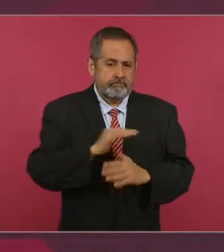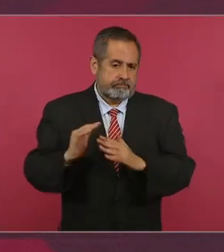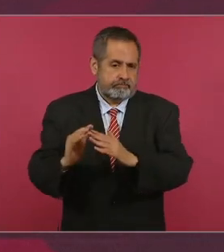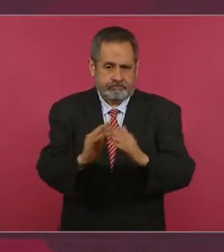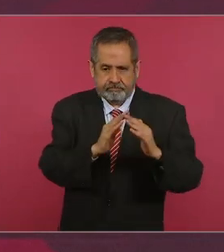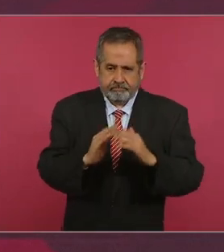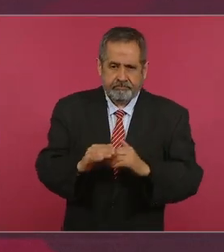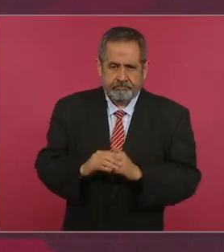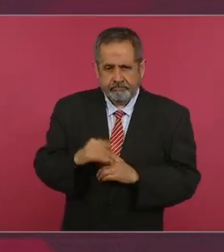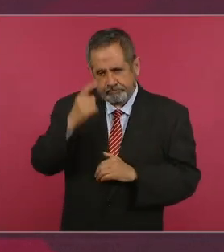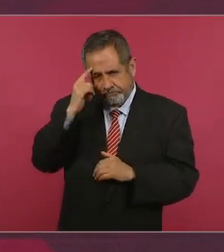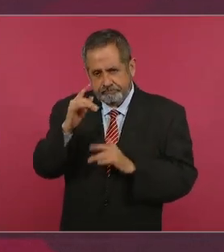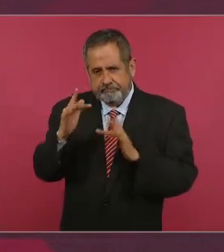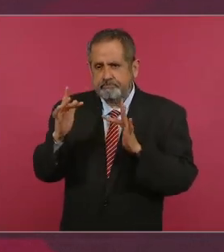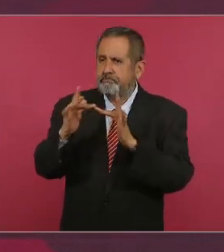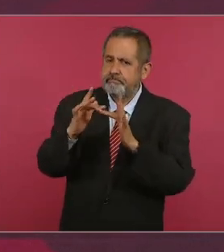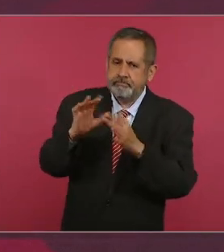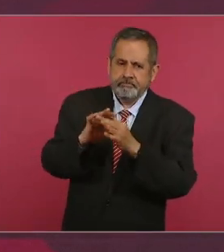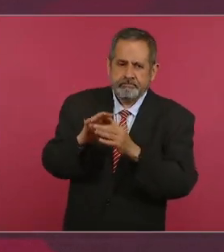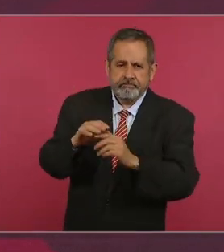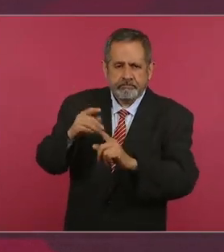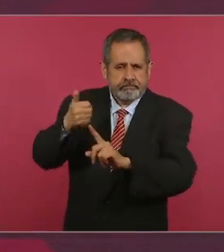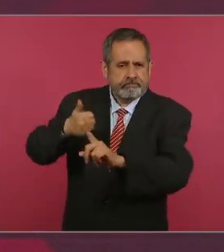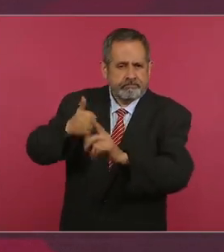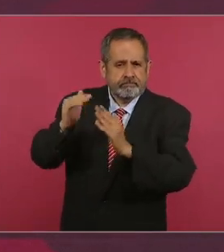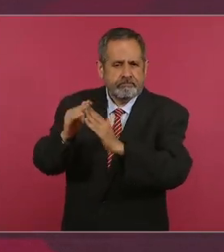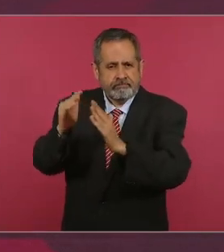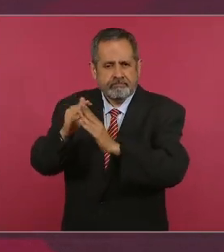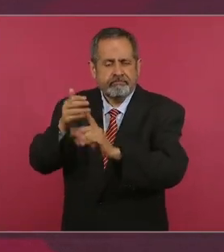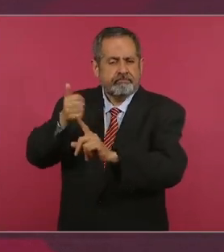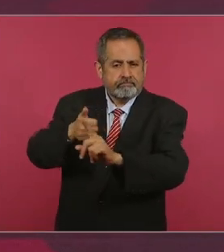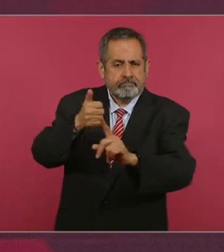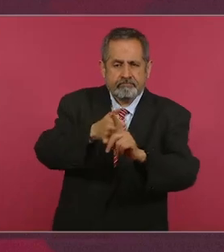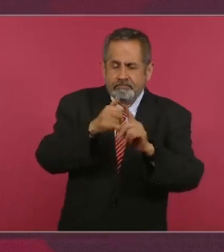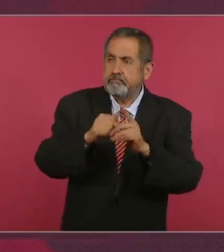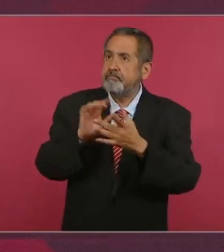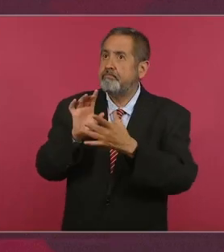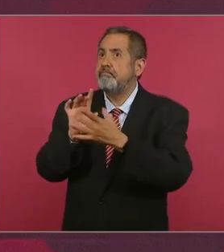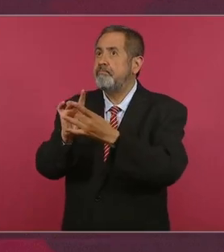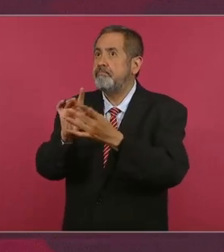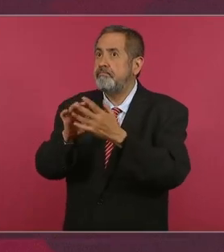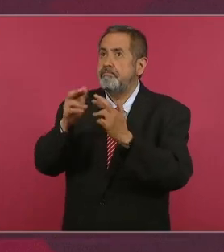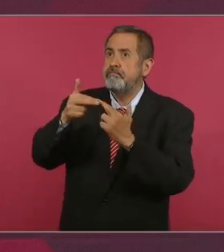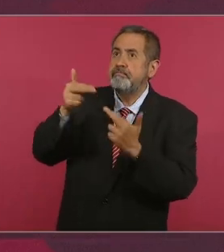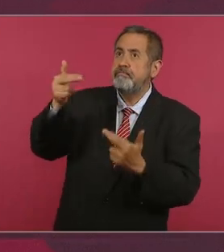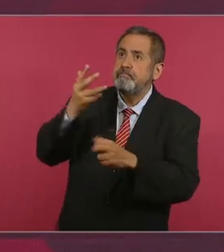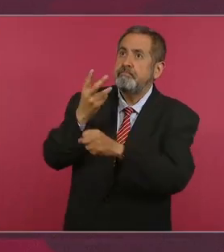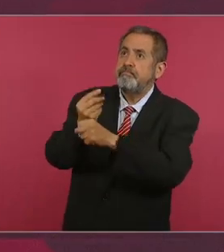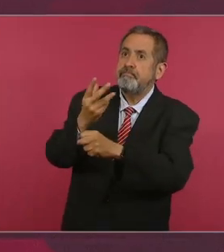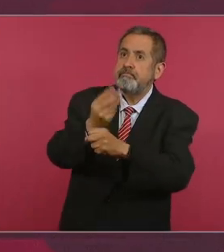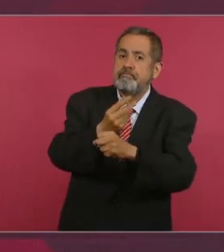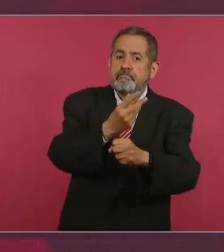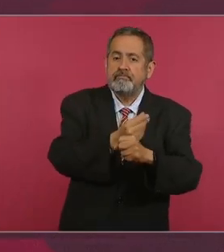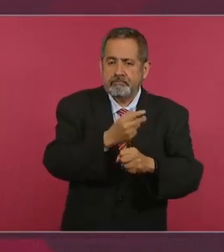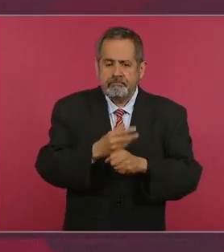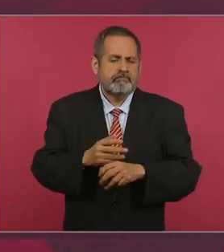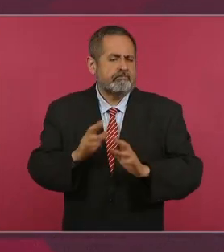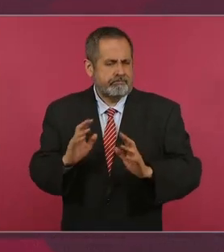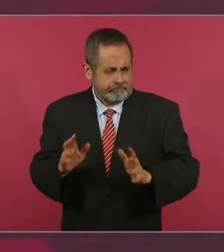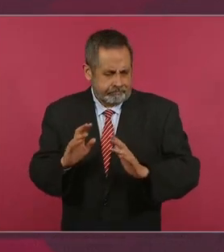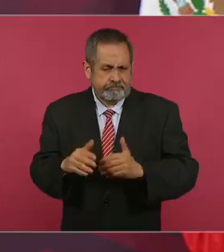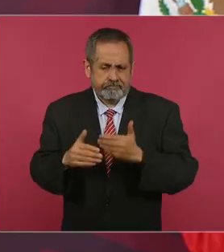pues conectando casa por casa. Ya se ha avanzado bastante, pero falta todavía.